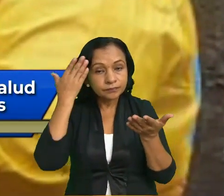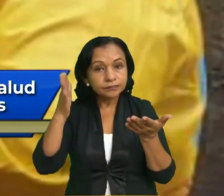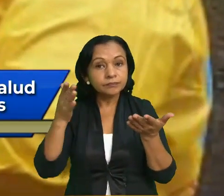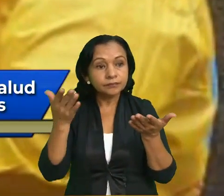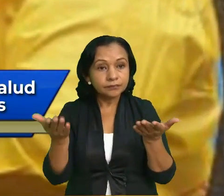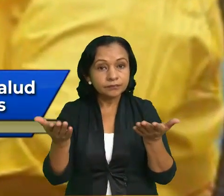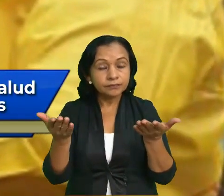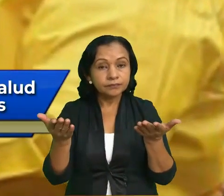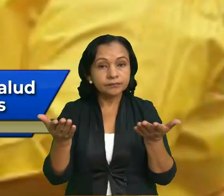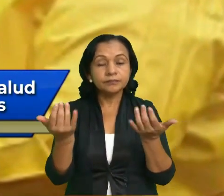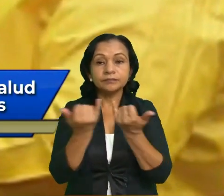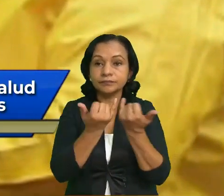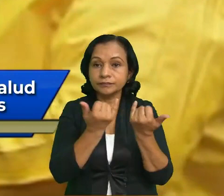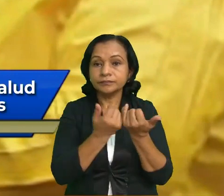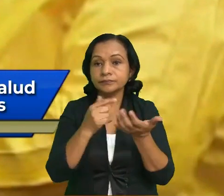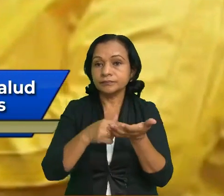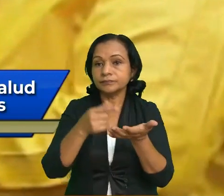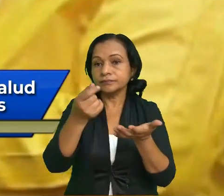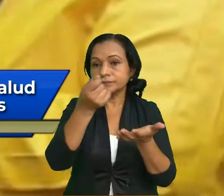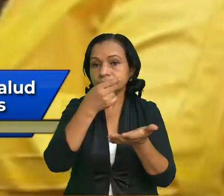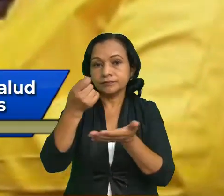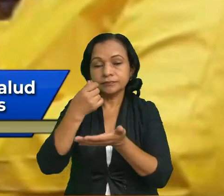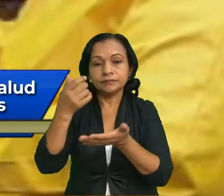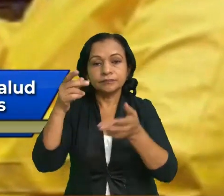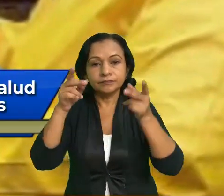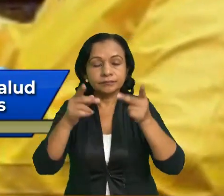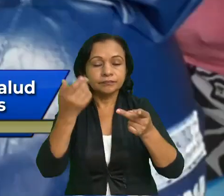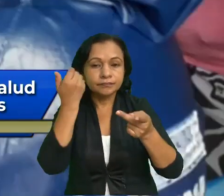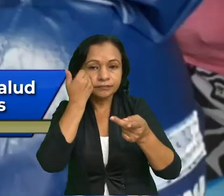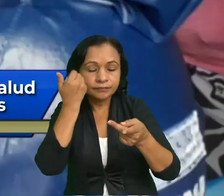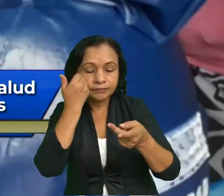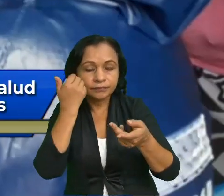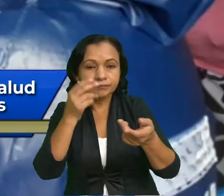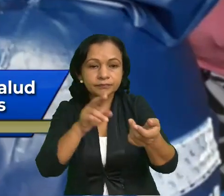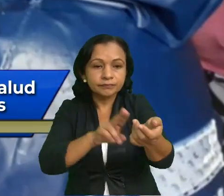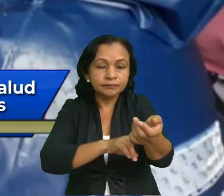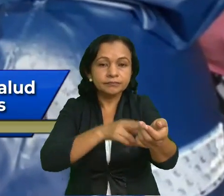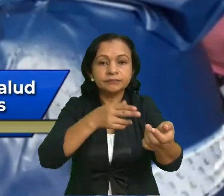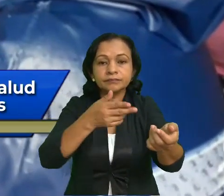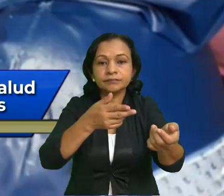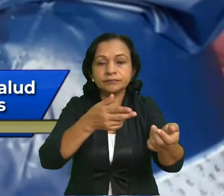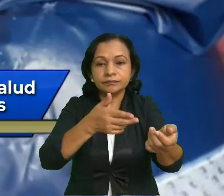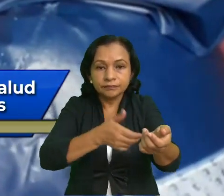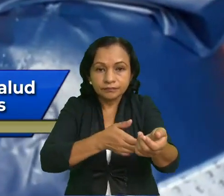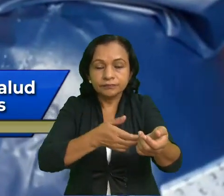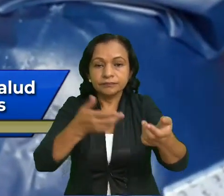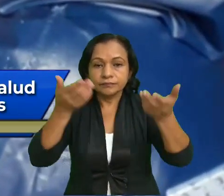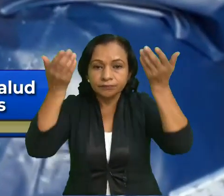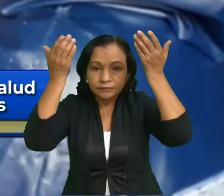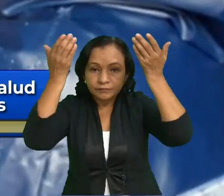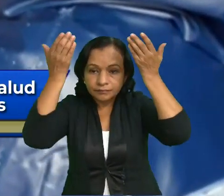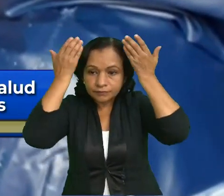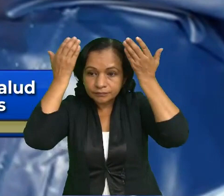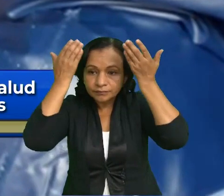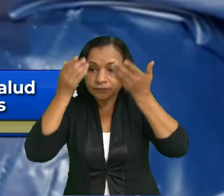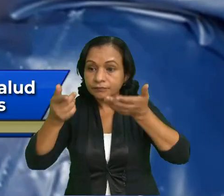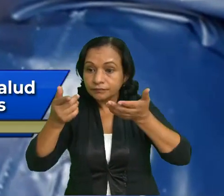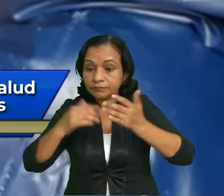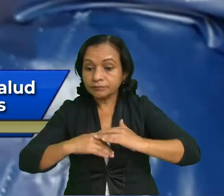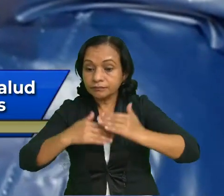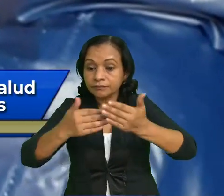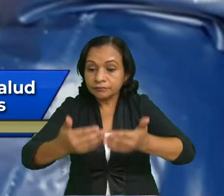pero también llevamos medicamentos para las personas crónicas que van a llevar la enfermera y se aproveche en cuenta el embarazo le hace su control prenatal